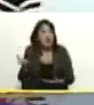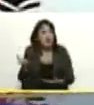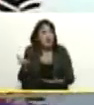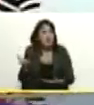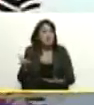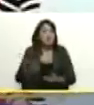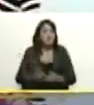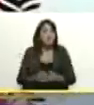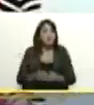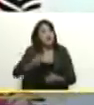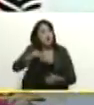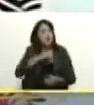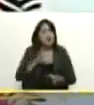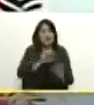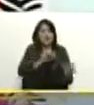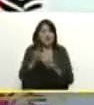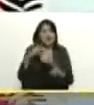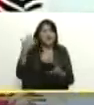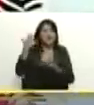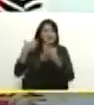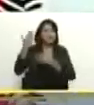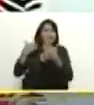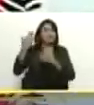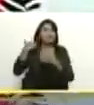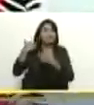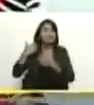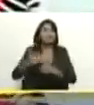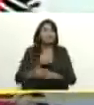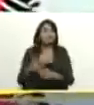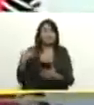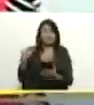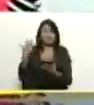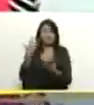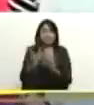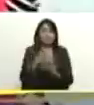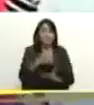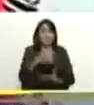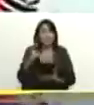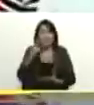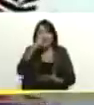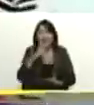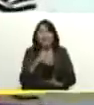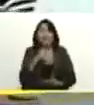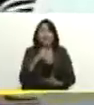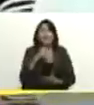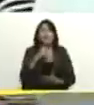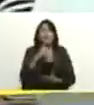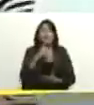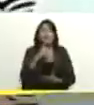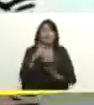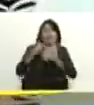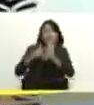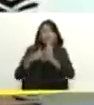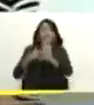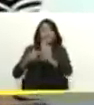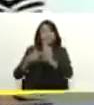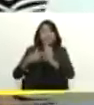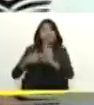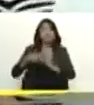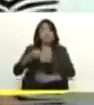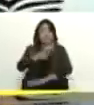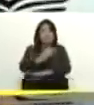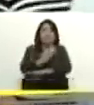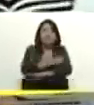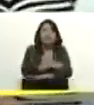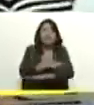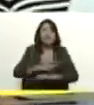que ya hemos dado en estos 21 años bastantes demostraciones de valentía,